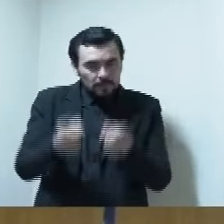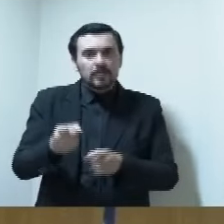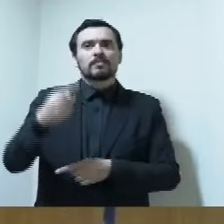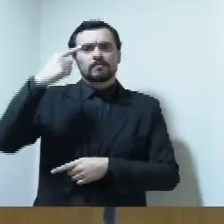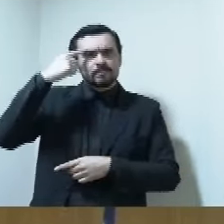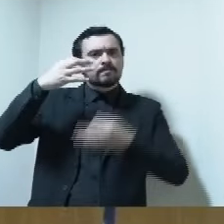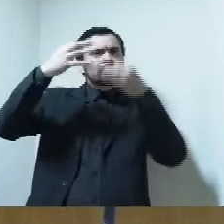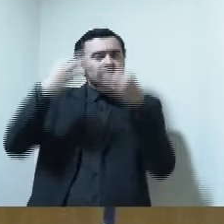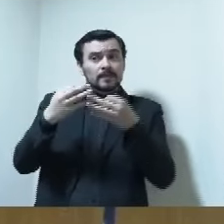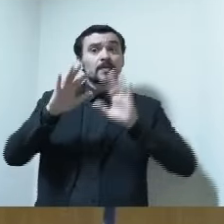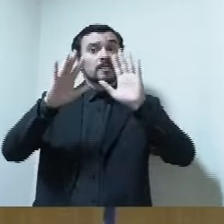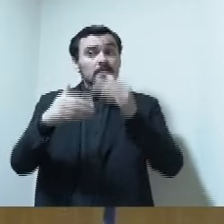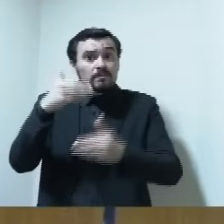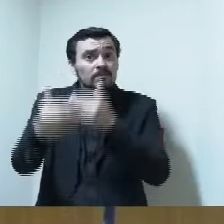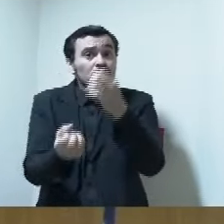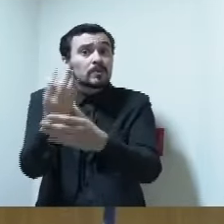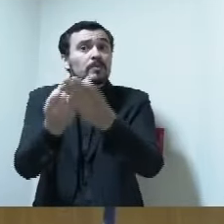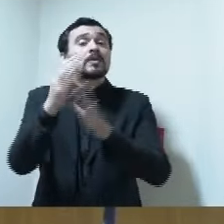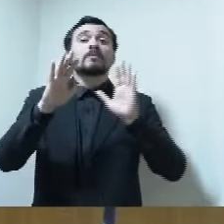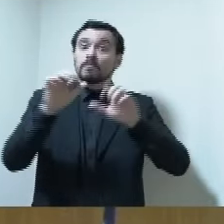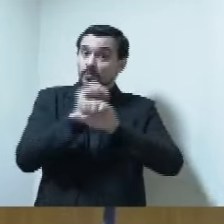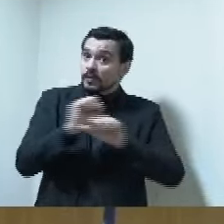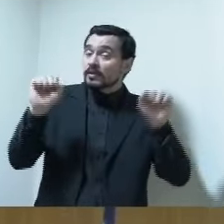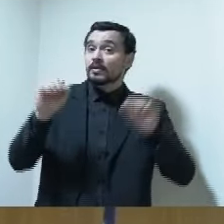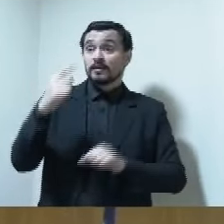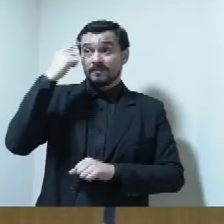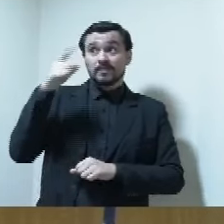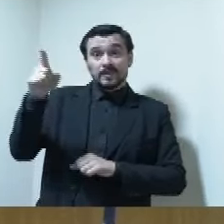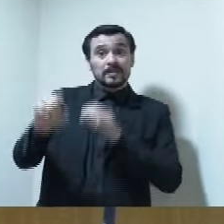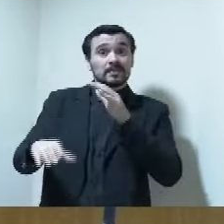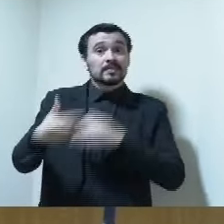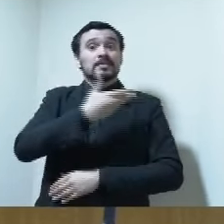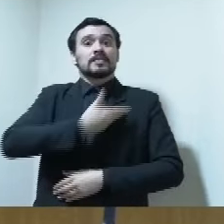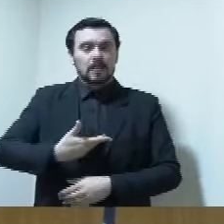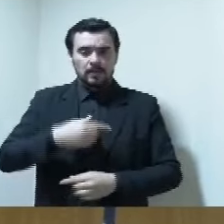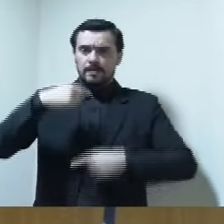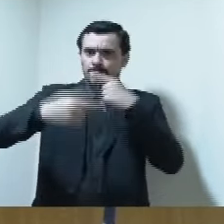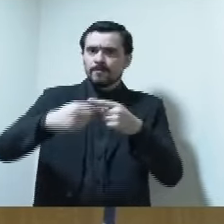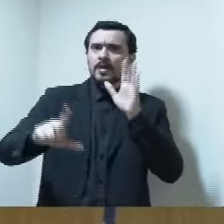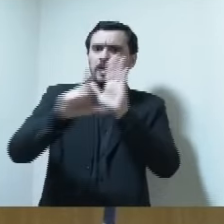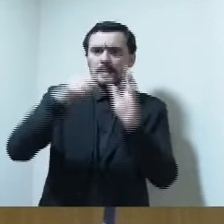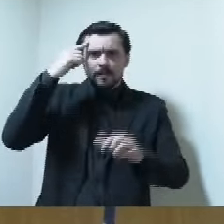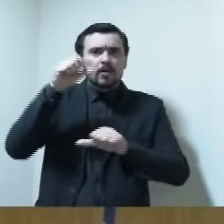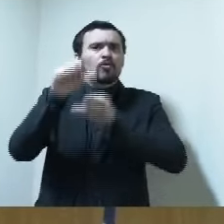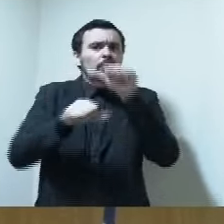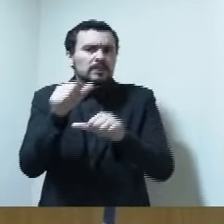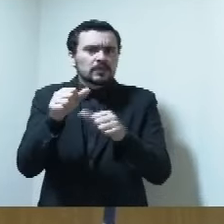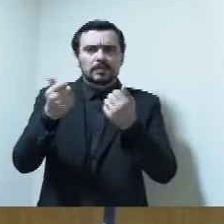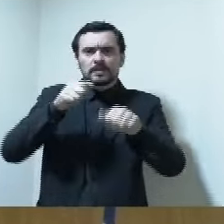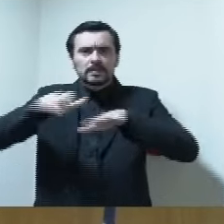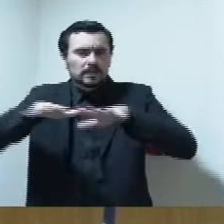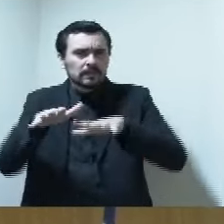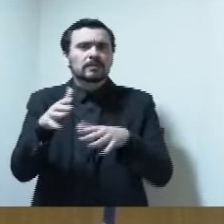celeridad que los tiempos modernos imponen. Desde la reforma del Estado mismo, con la nueva ley de organización administrativa, a